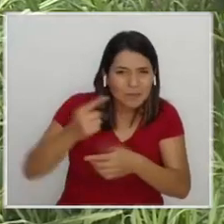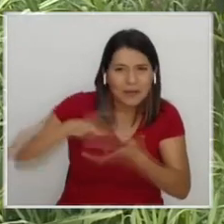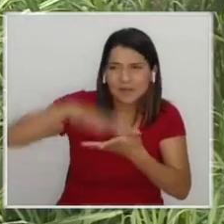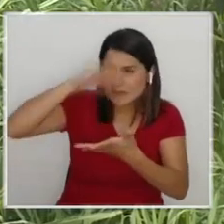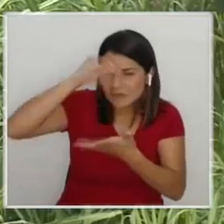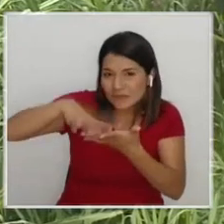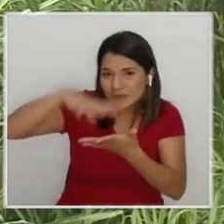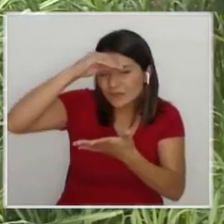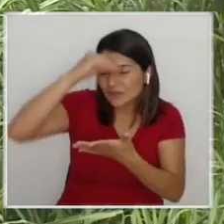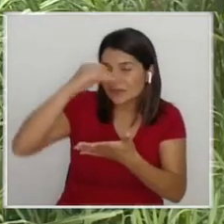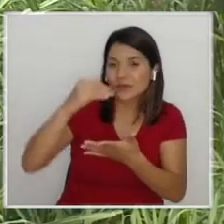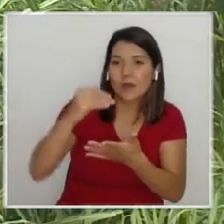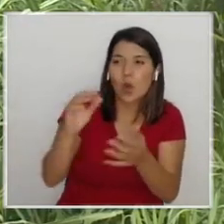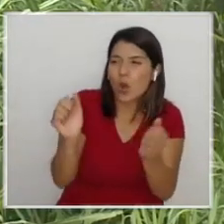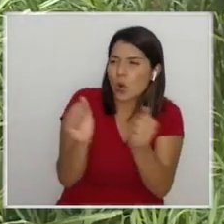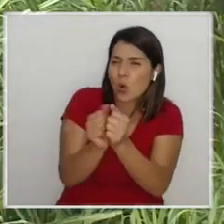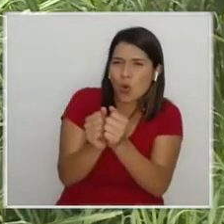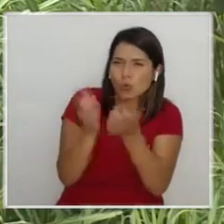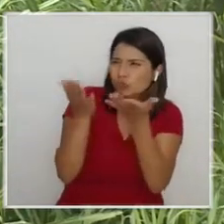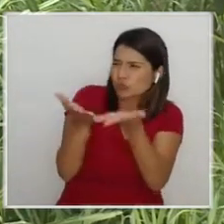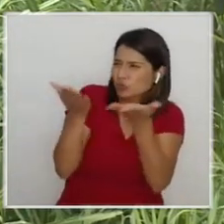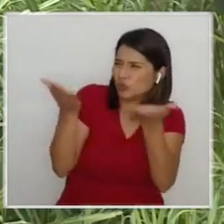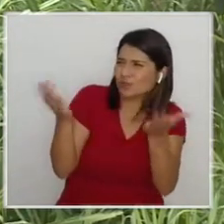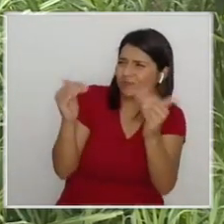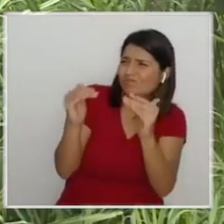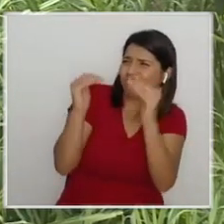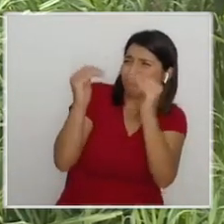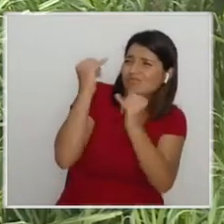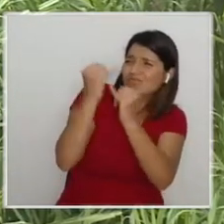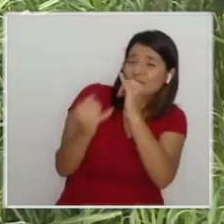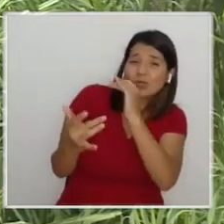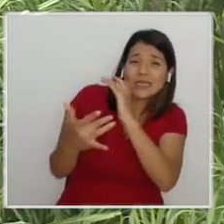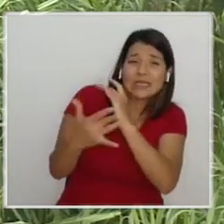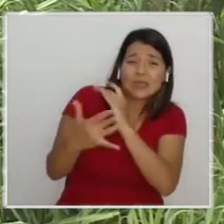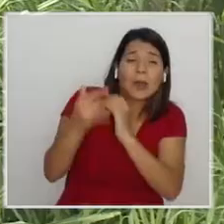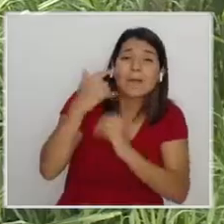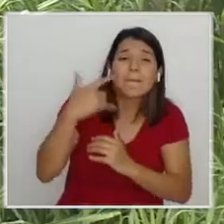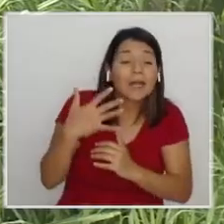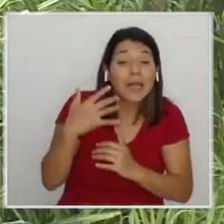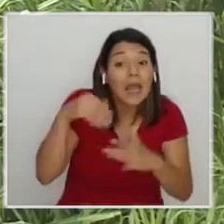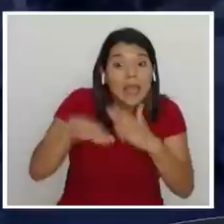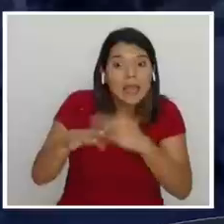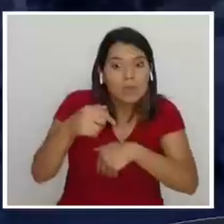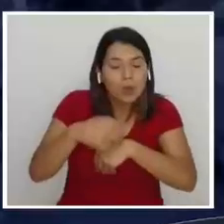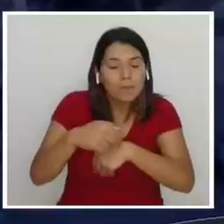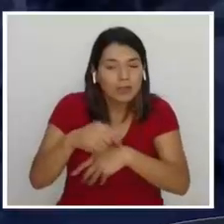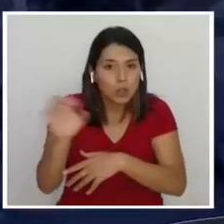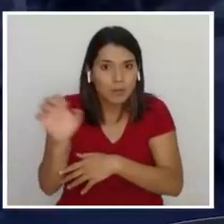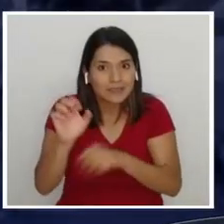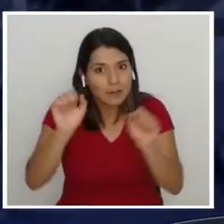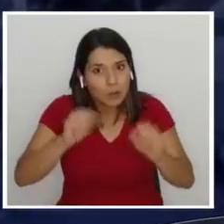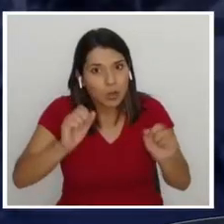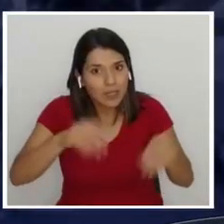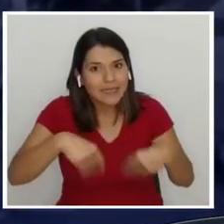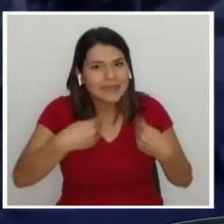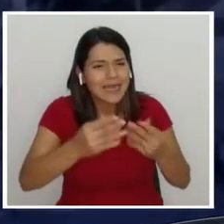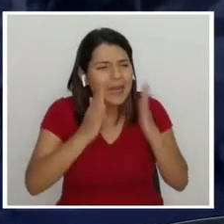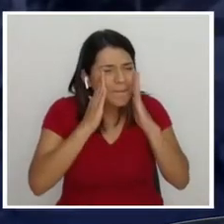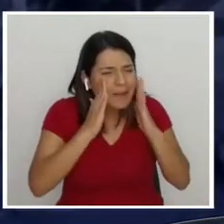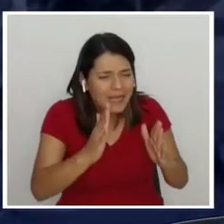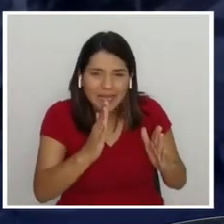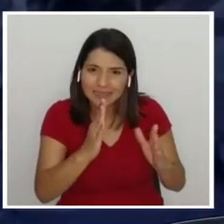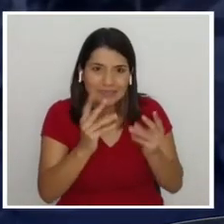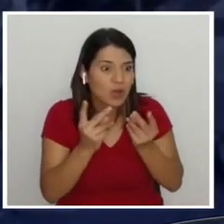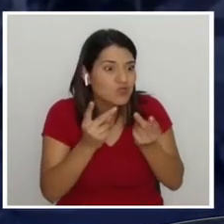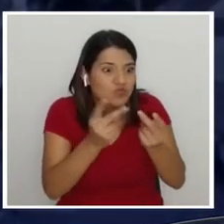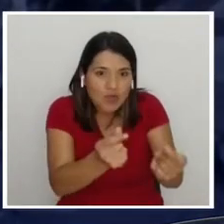puede de última tecnología para poder en momentos de crisis dar atención expedita, eficiente, eficaz a